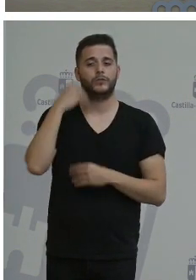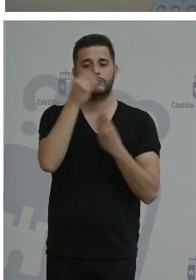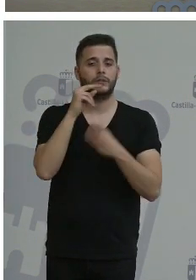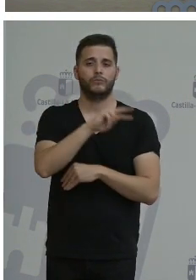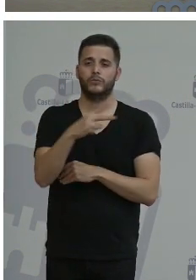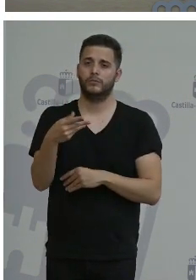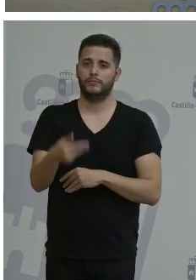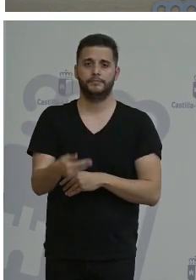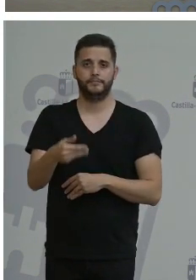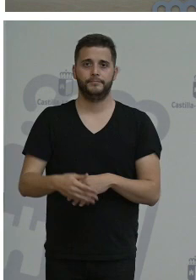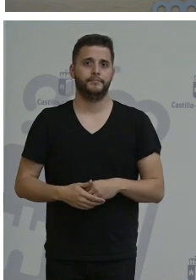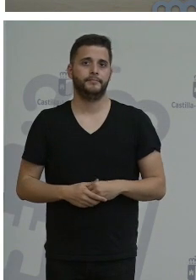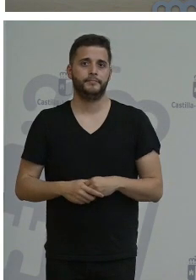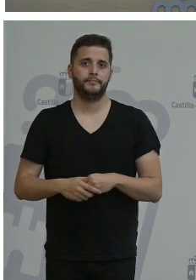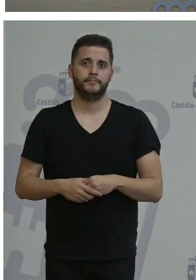importante.